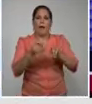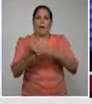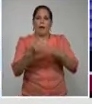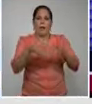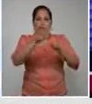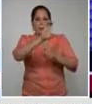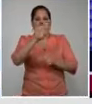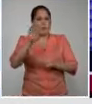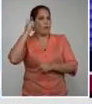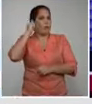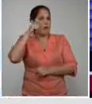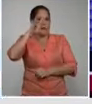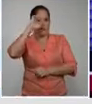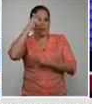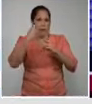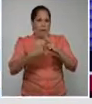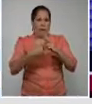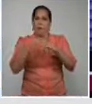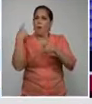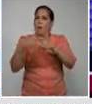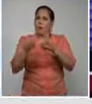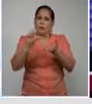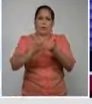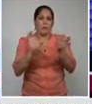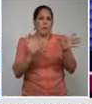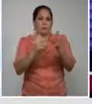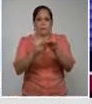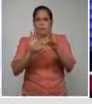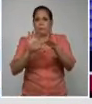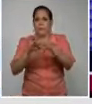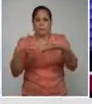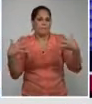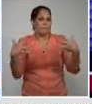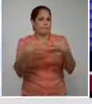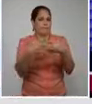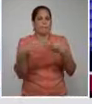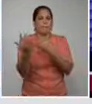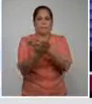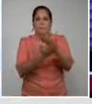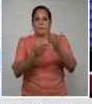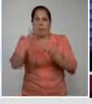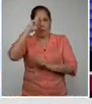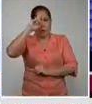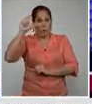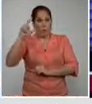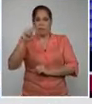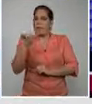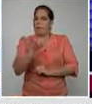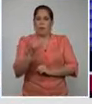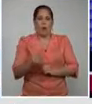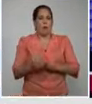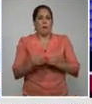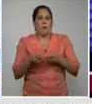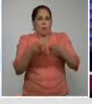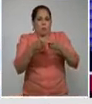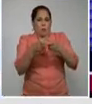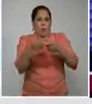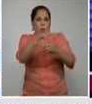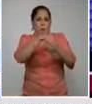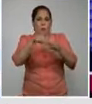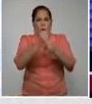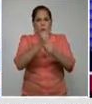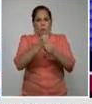Instituto Finlay, todos los centros que están vinculados, está todo el sistema de salud que se ha crecido en este sistema. Y hay dos